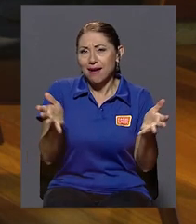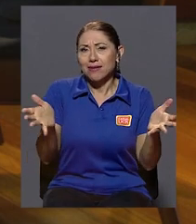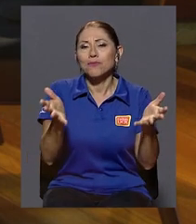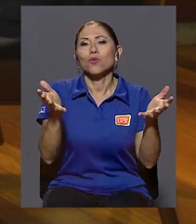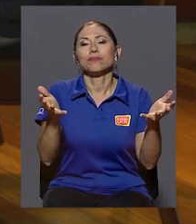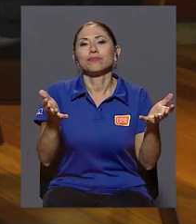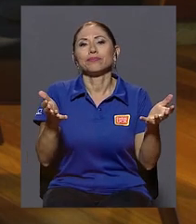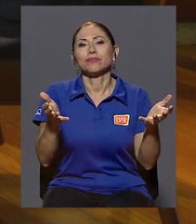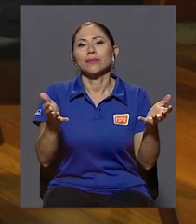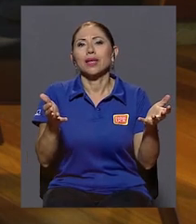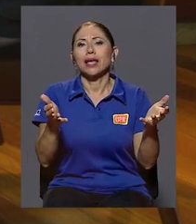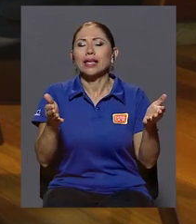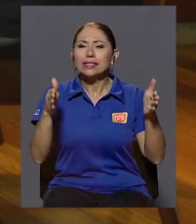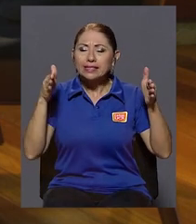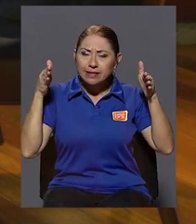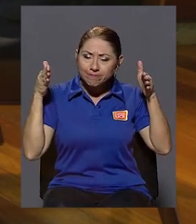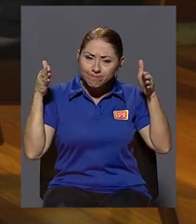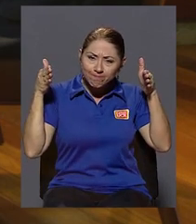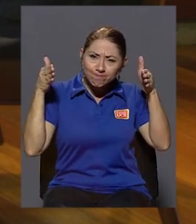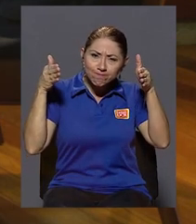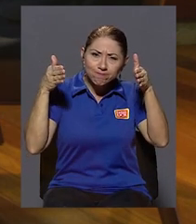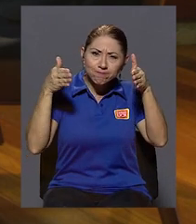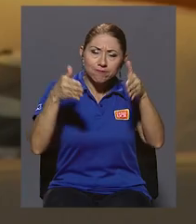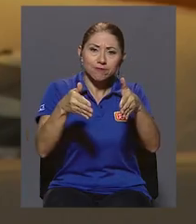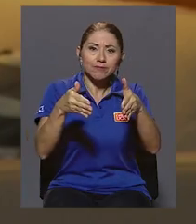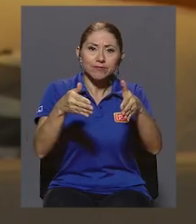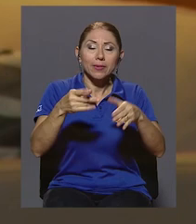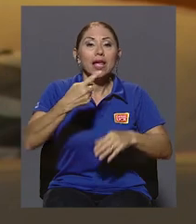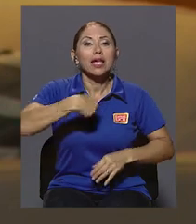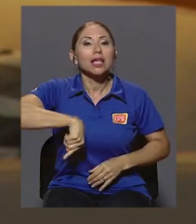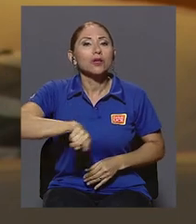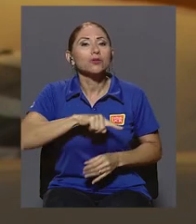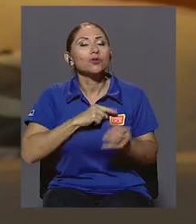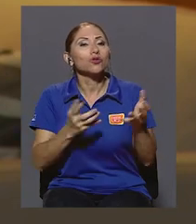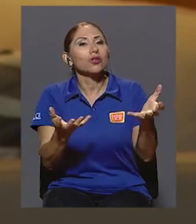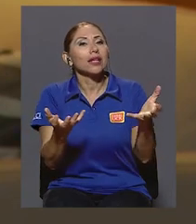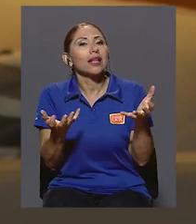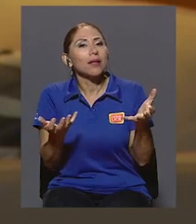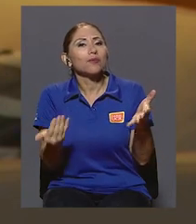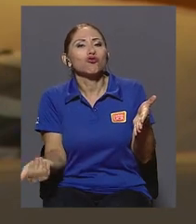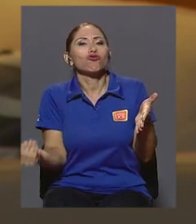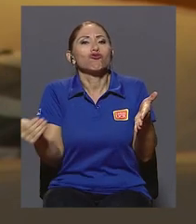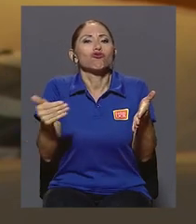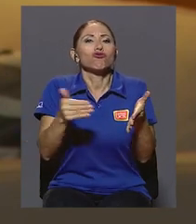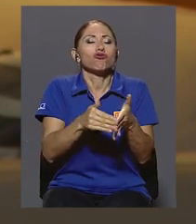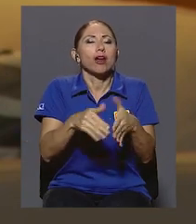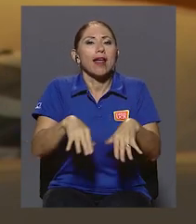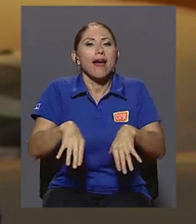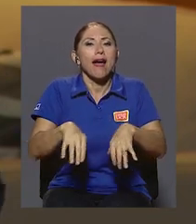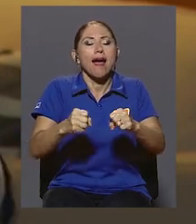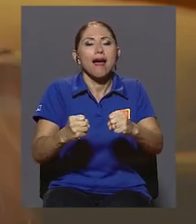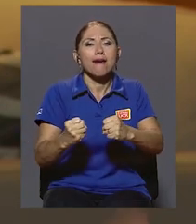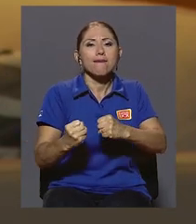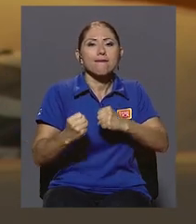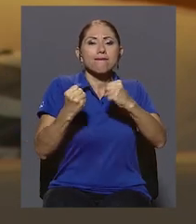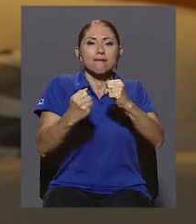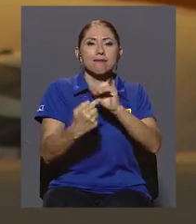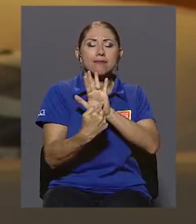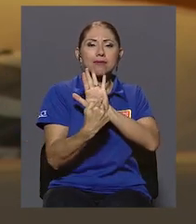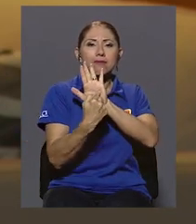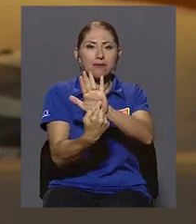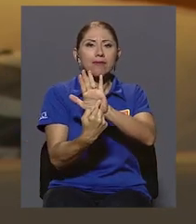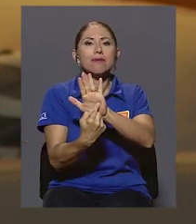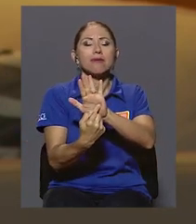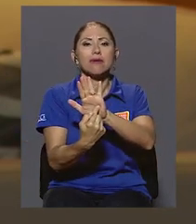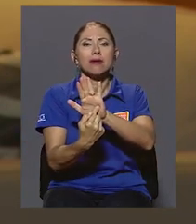esté focalizado en el hecho de que queremos reafirmar, recuperar y resaltar